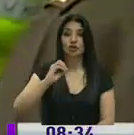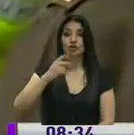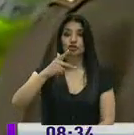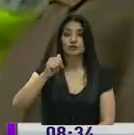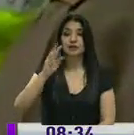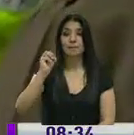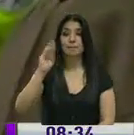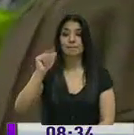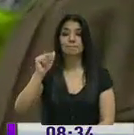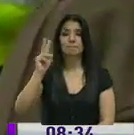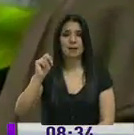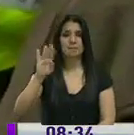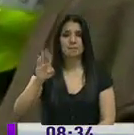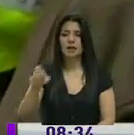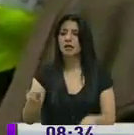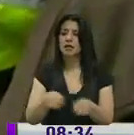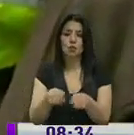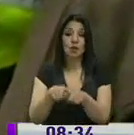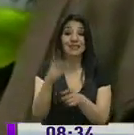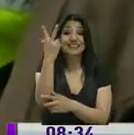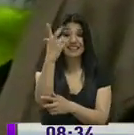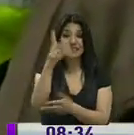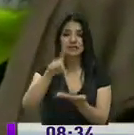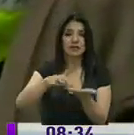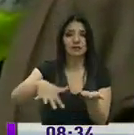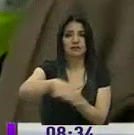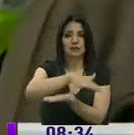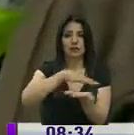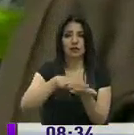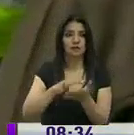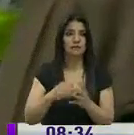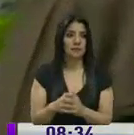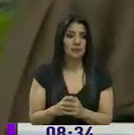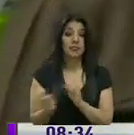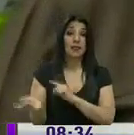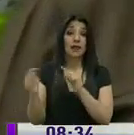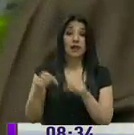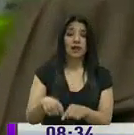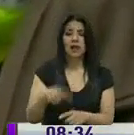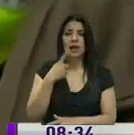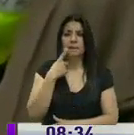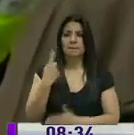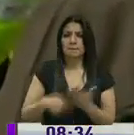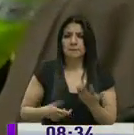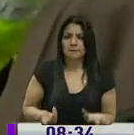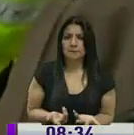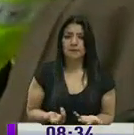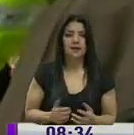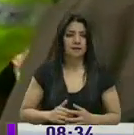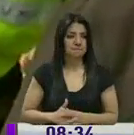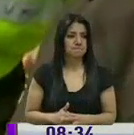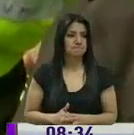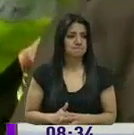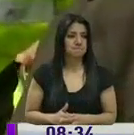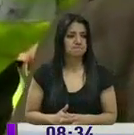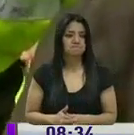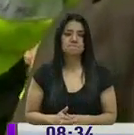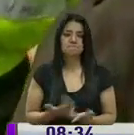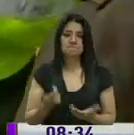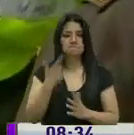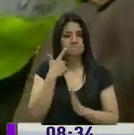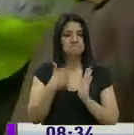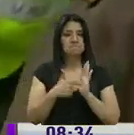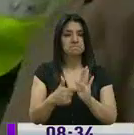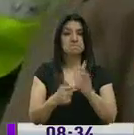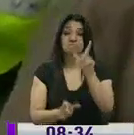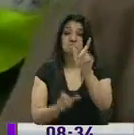los 13 circuitos que componen nuestro distrito realmente estamos aquí presentes para dar la muestra de que